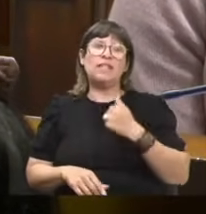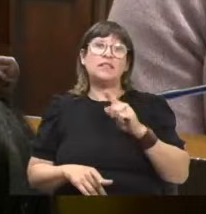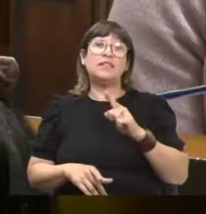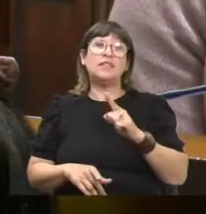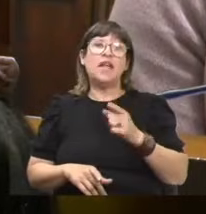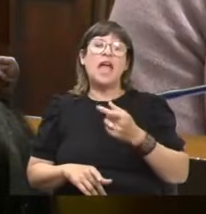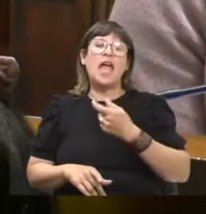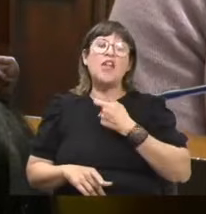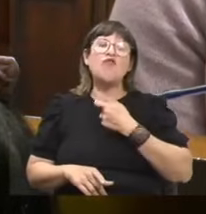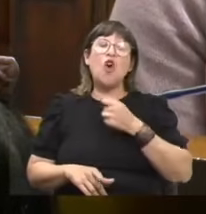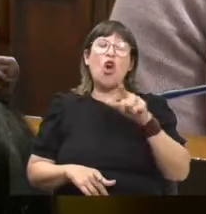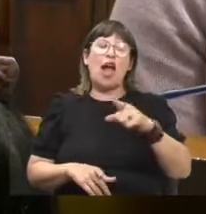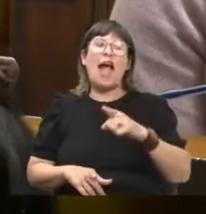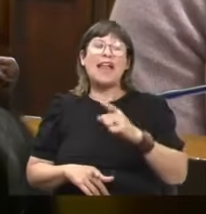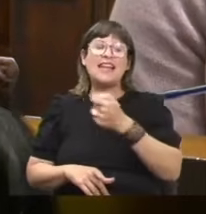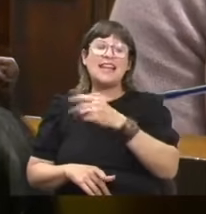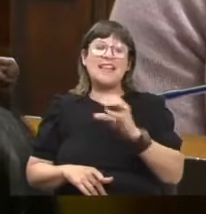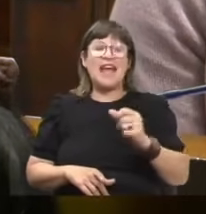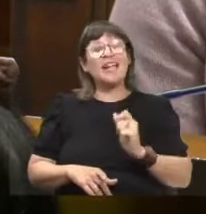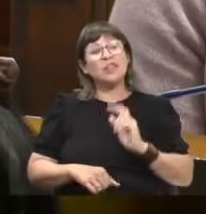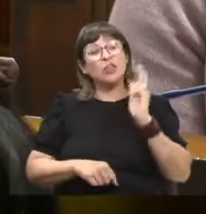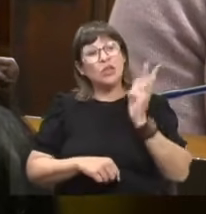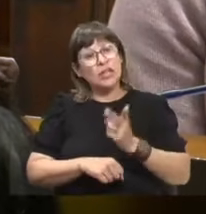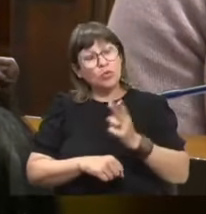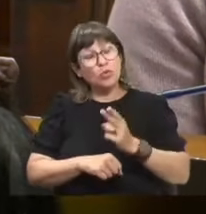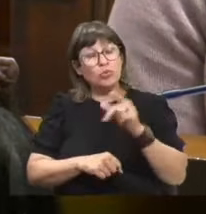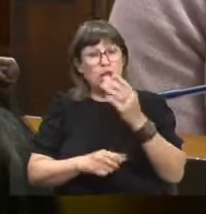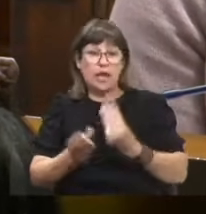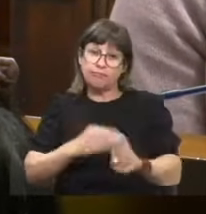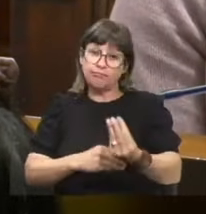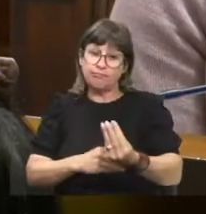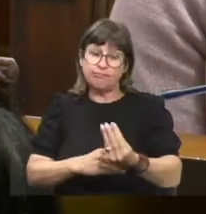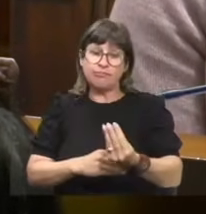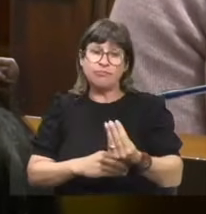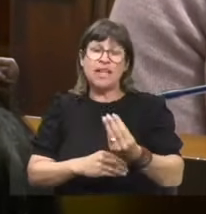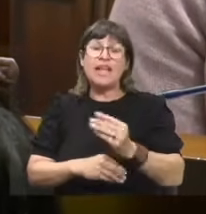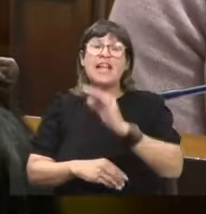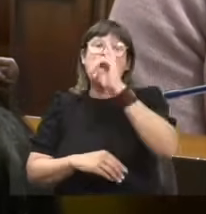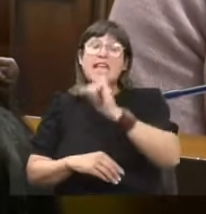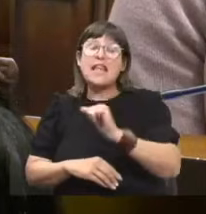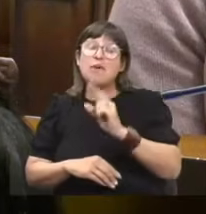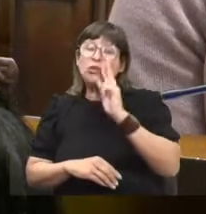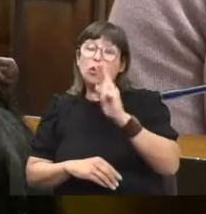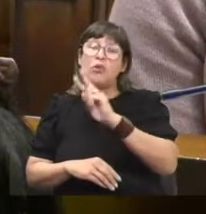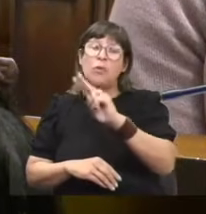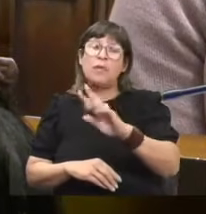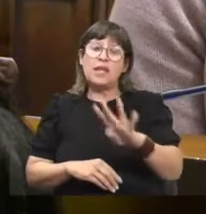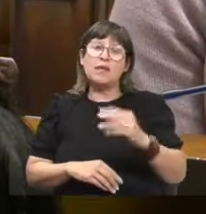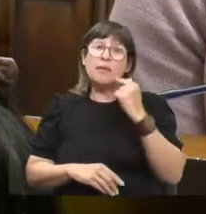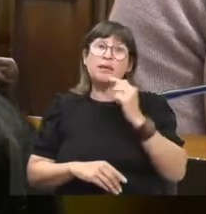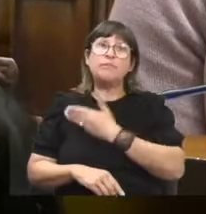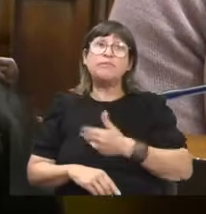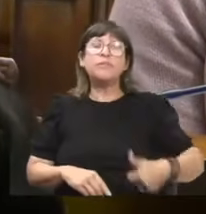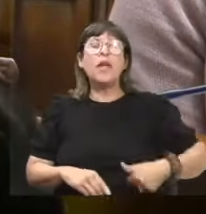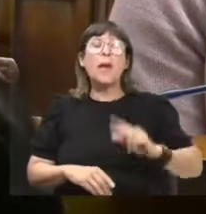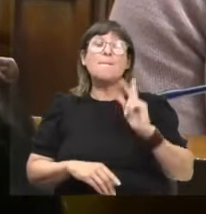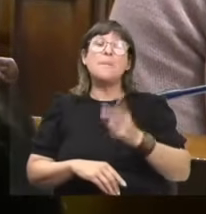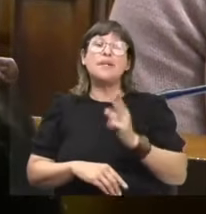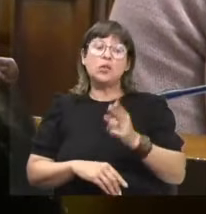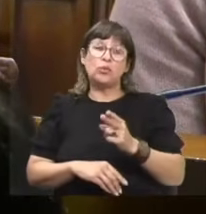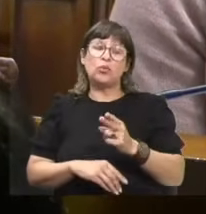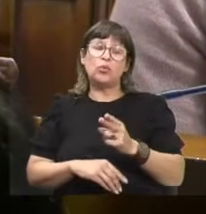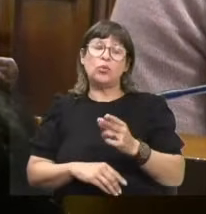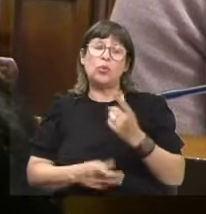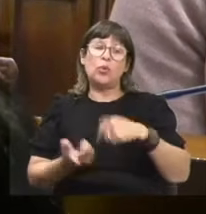de ACE tuvo que renunciar a su cargo y en mayo del 2024 el presidente renunció